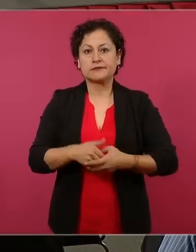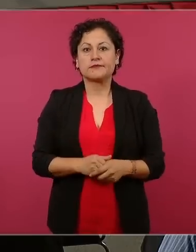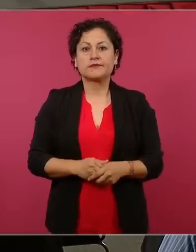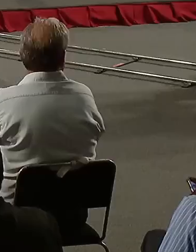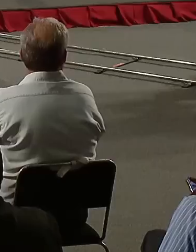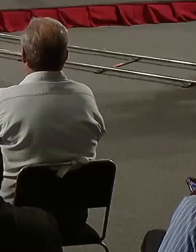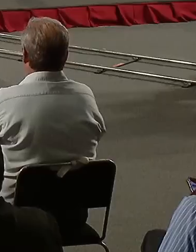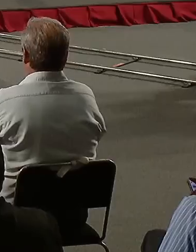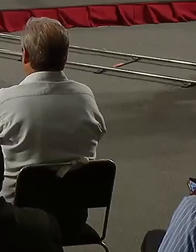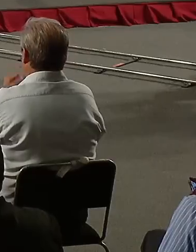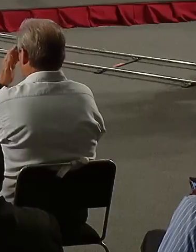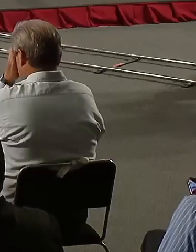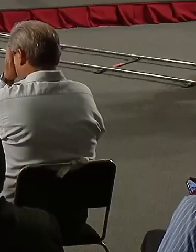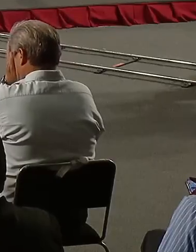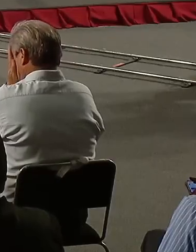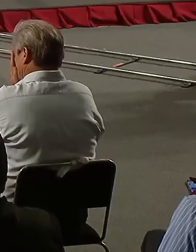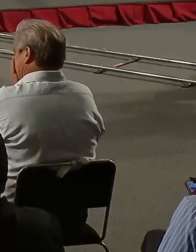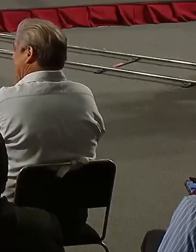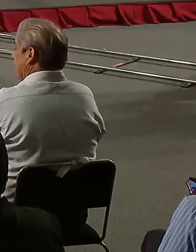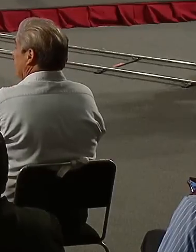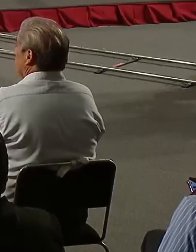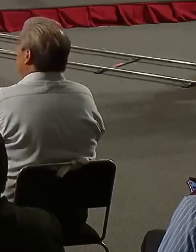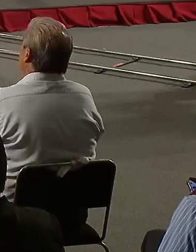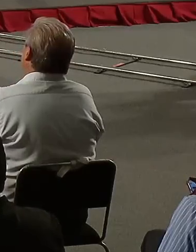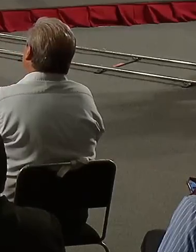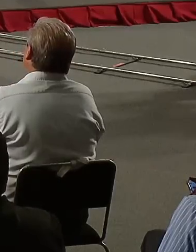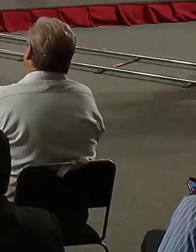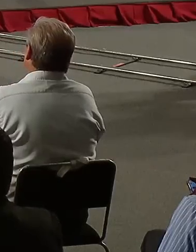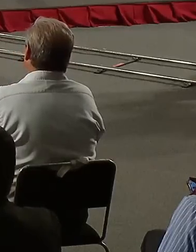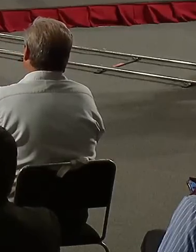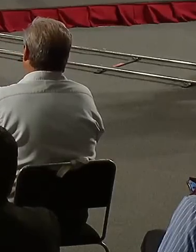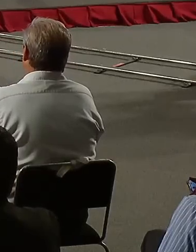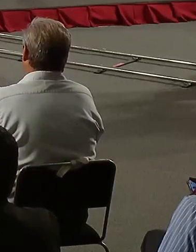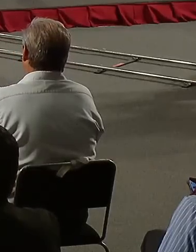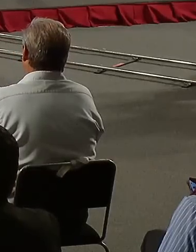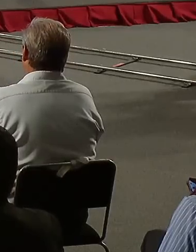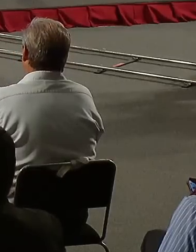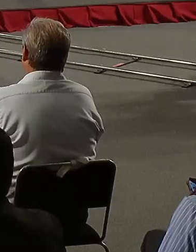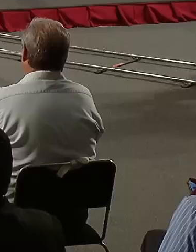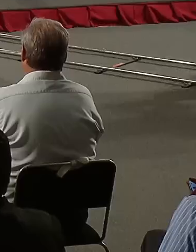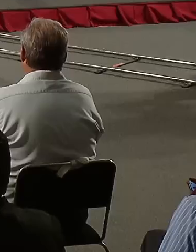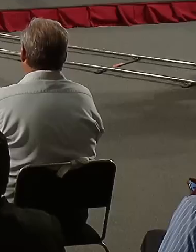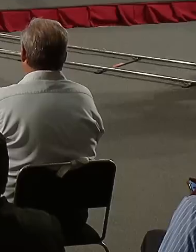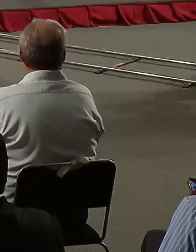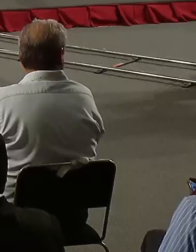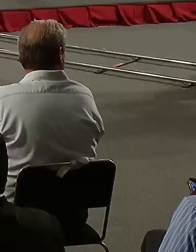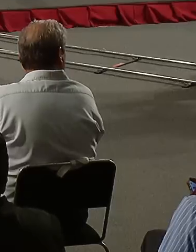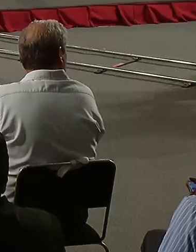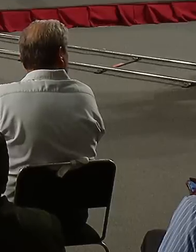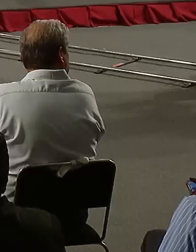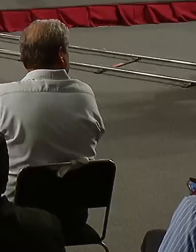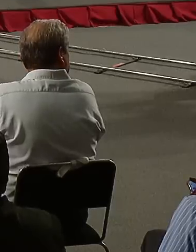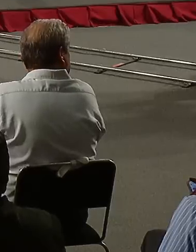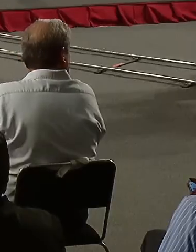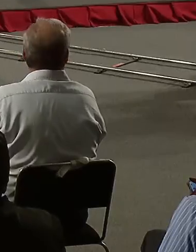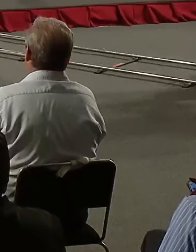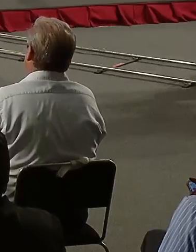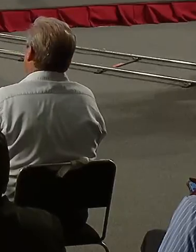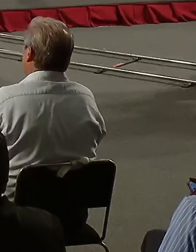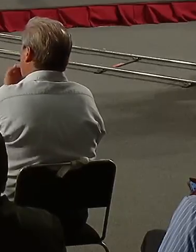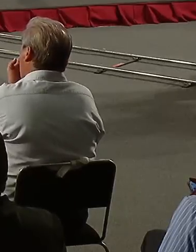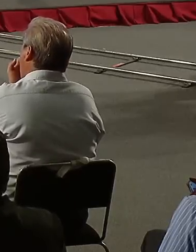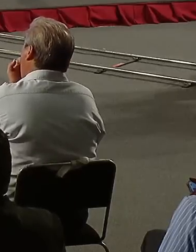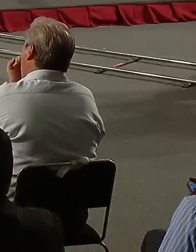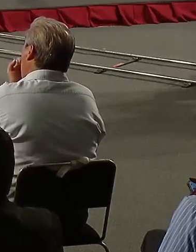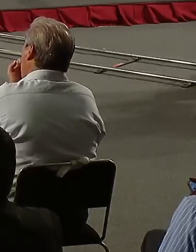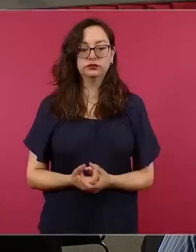las licitaciones, muchas veces con dinero insuficiente para permitir que después hubiera solicitudes de ampliación. La